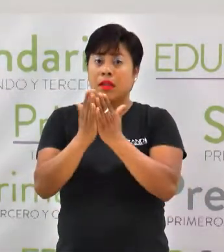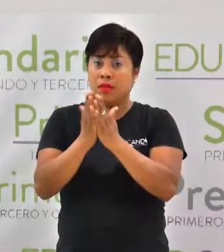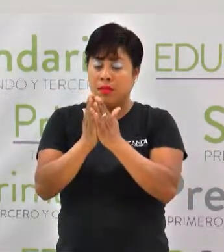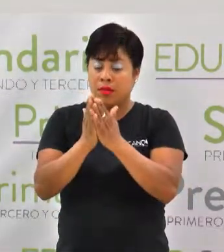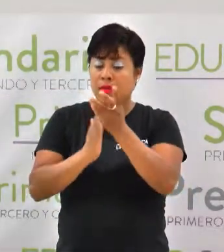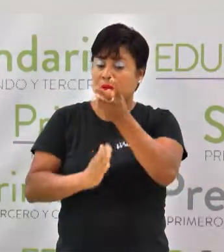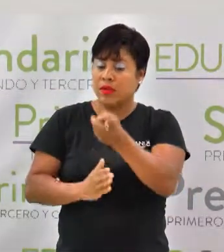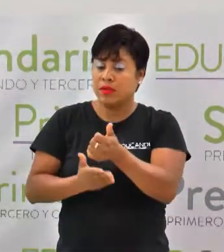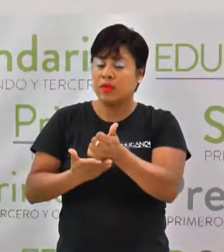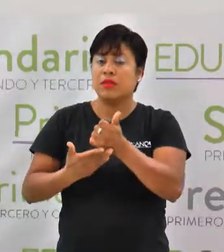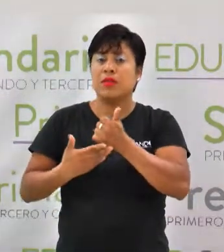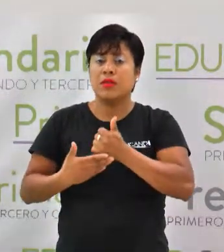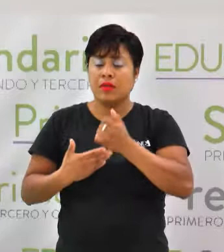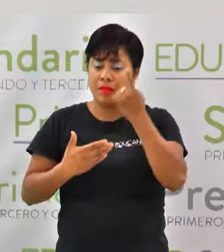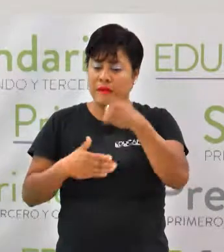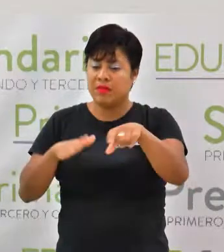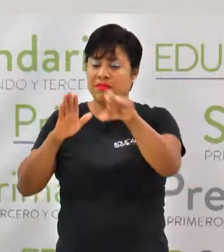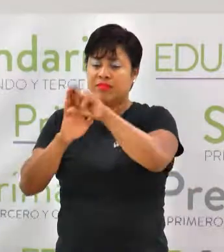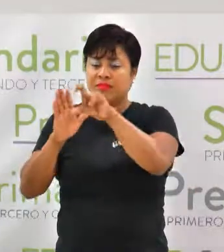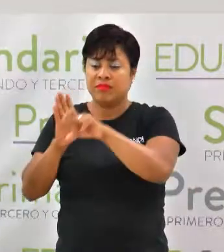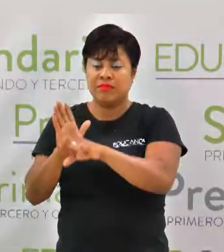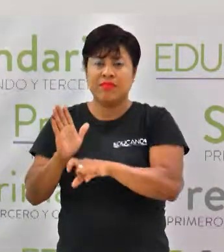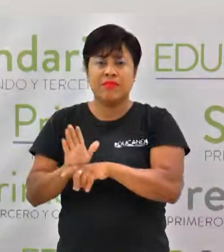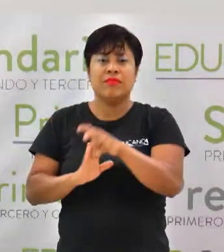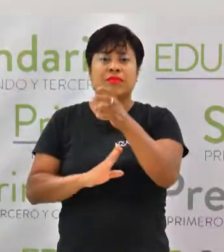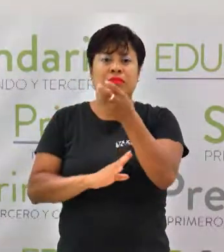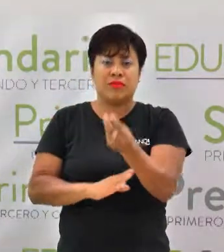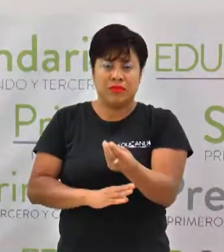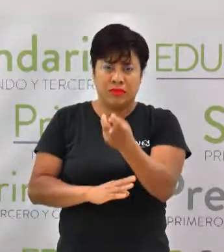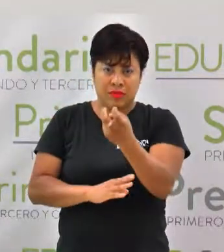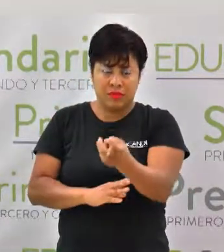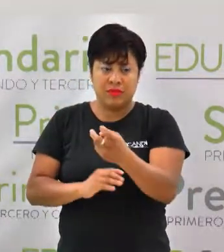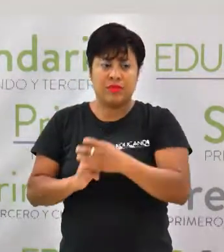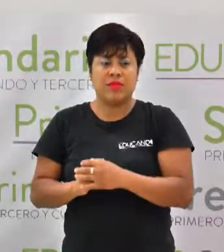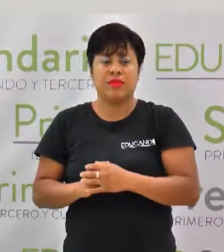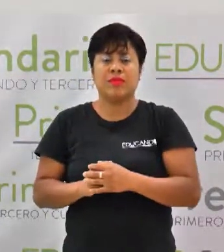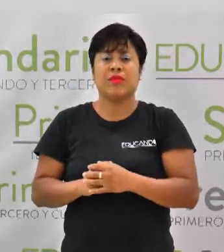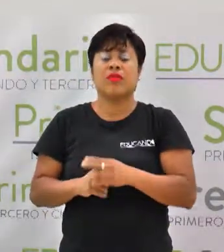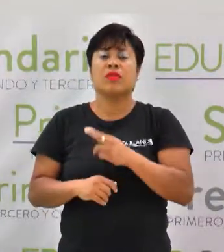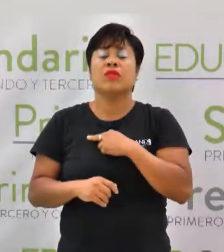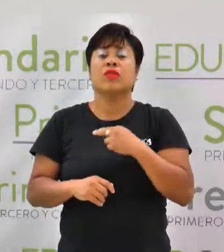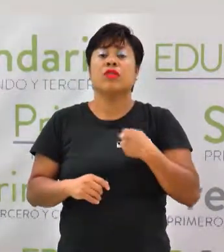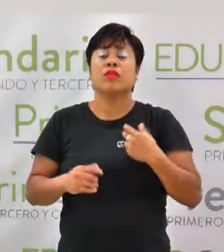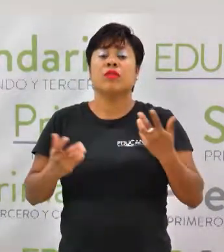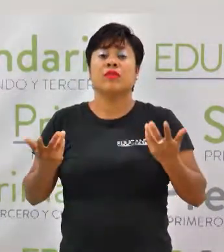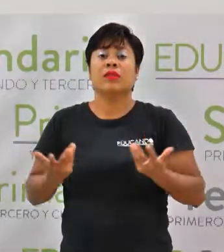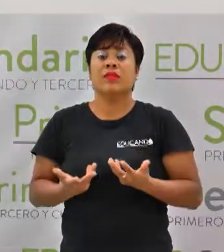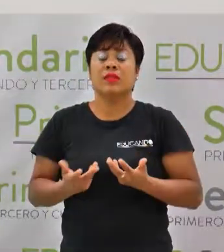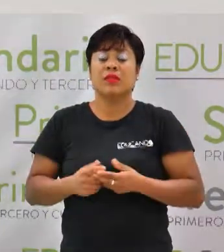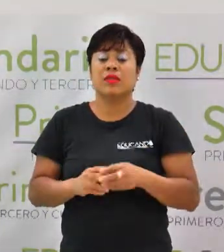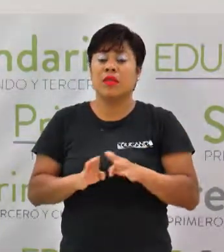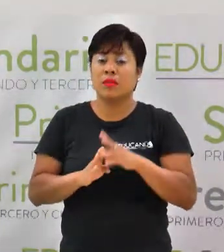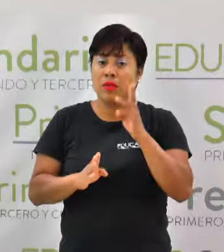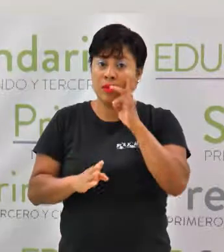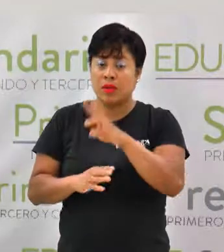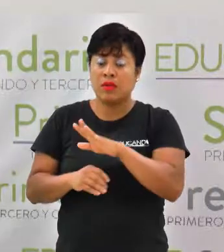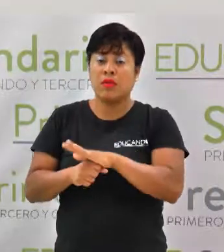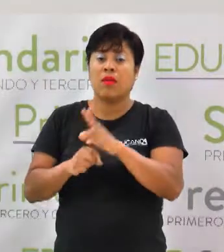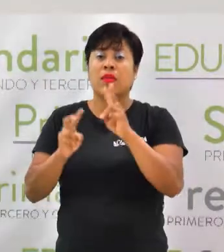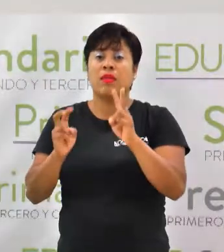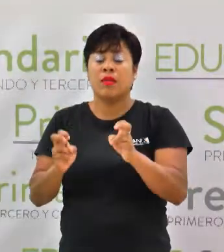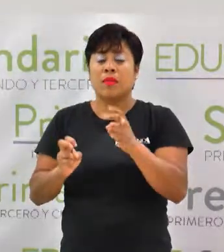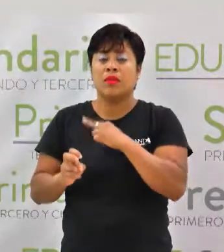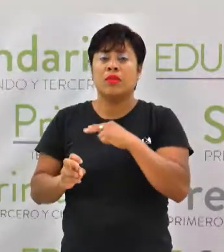un libro que nos va a ayudar a ilustrar mucho esta parte y van a tratar de reconocer